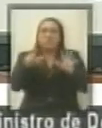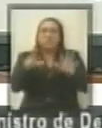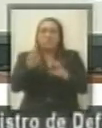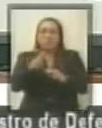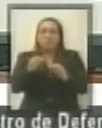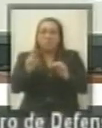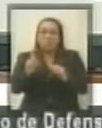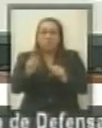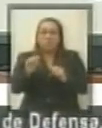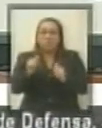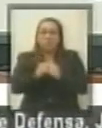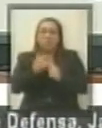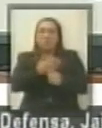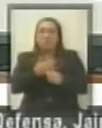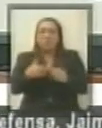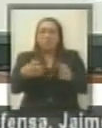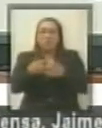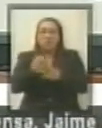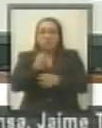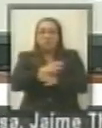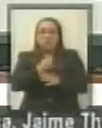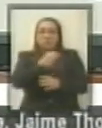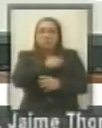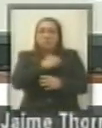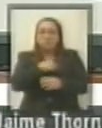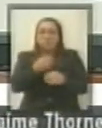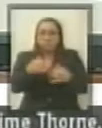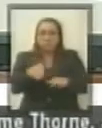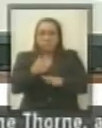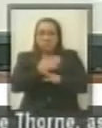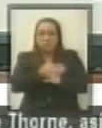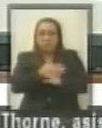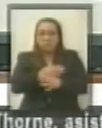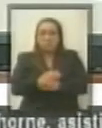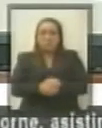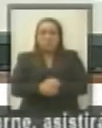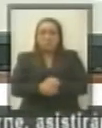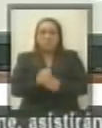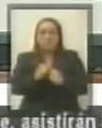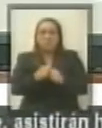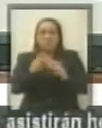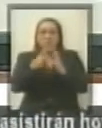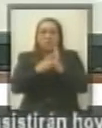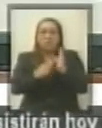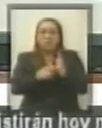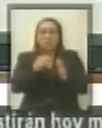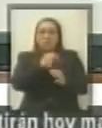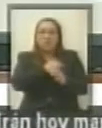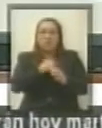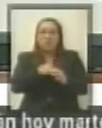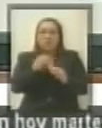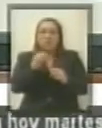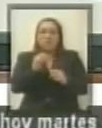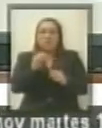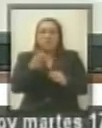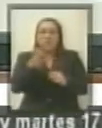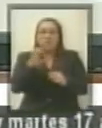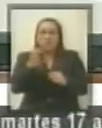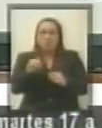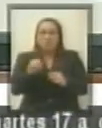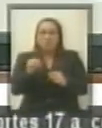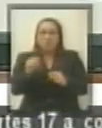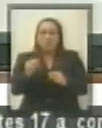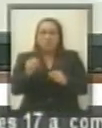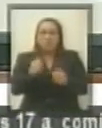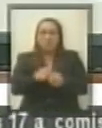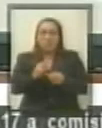117-2001 de la Presidencia del Consejo de Ministros, que luego fue modificada por resolución ministerial 130-2011 PCM, al